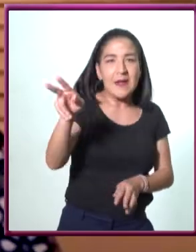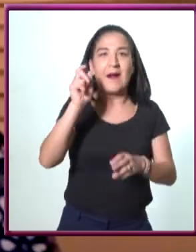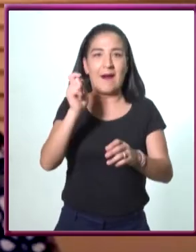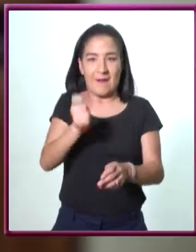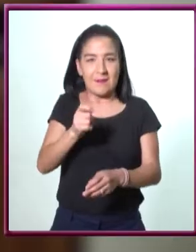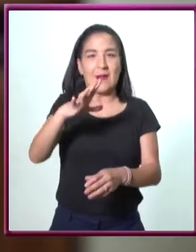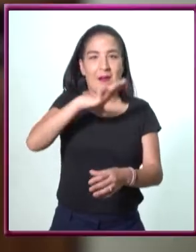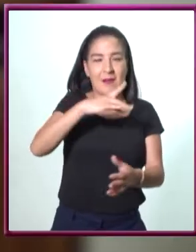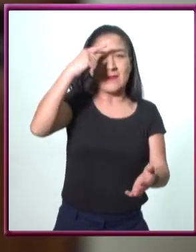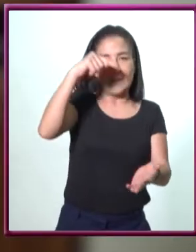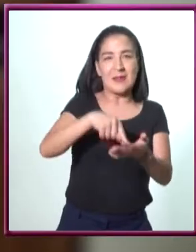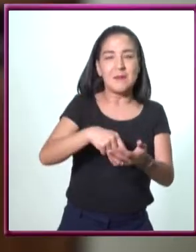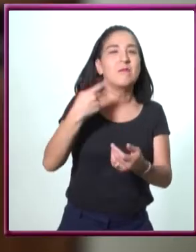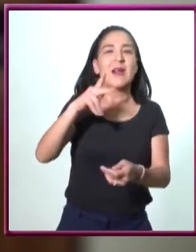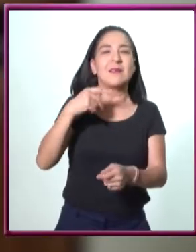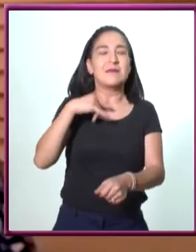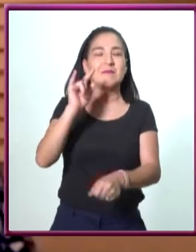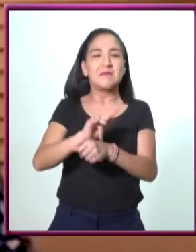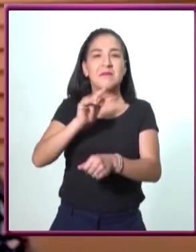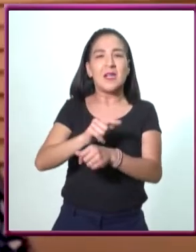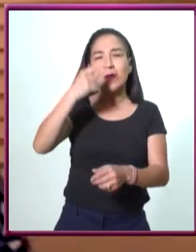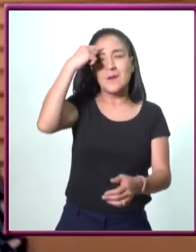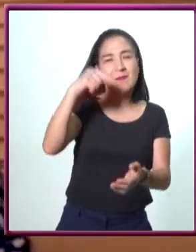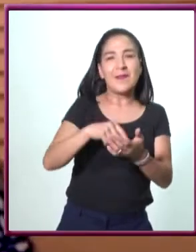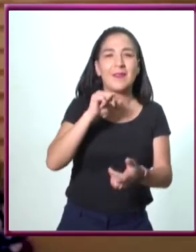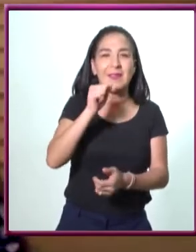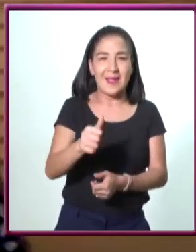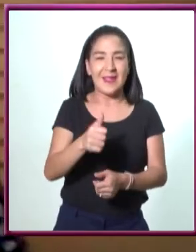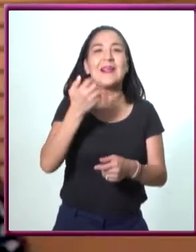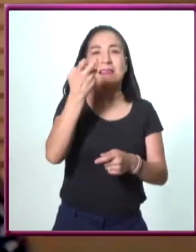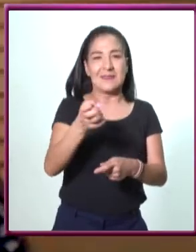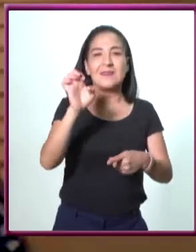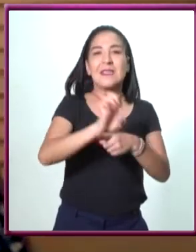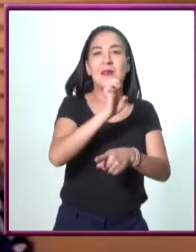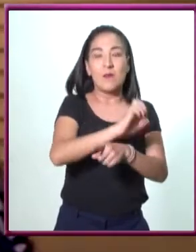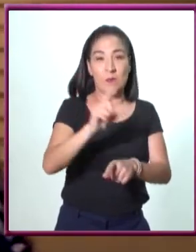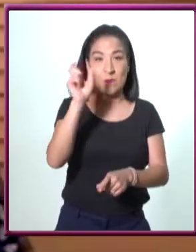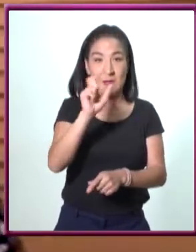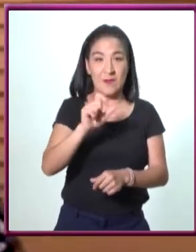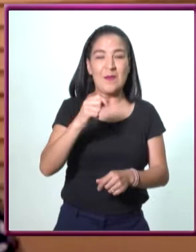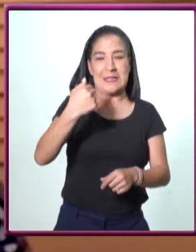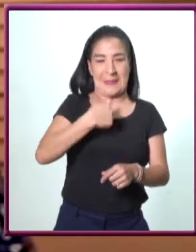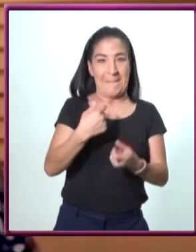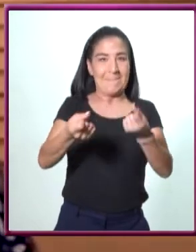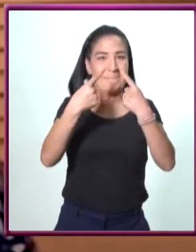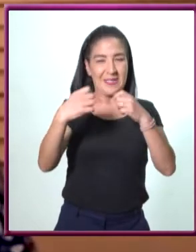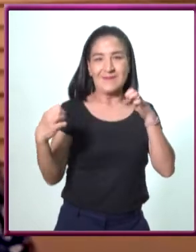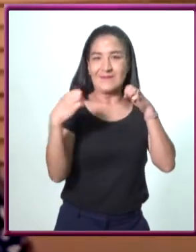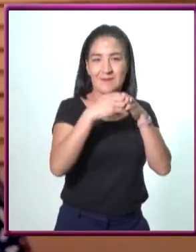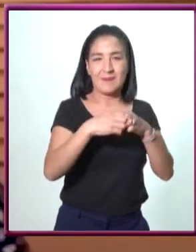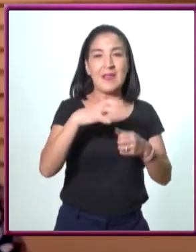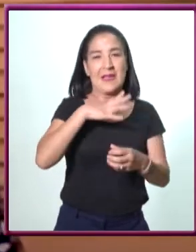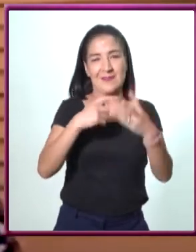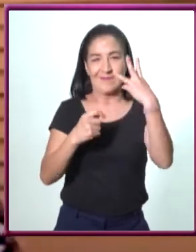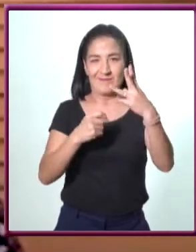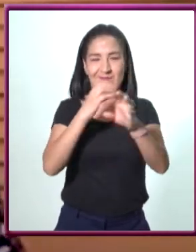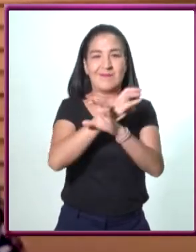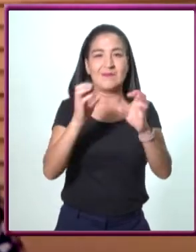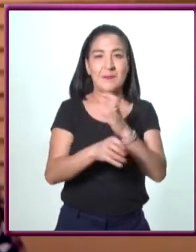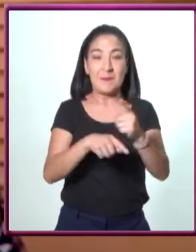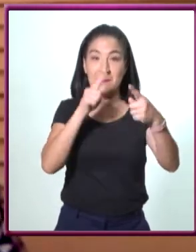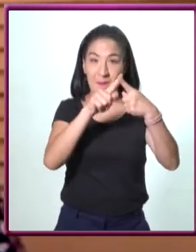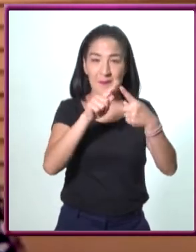creo no es cierto. Entonces, en el autoengaño hay tres cosas.